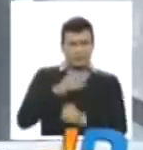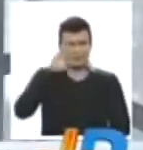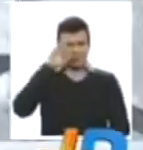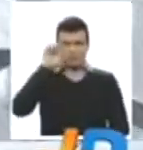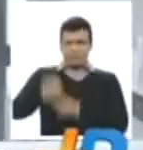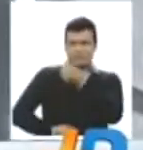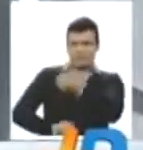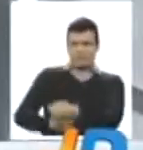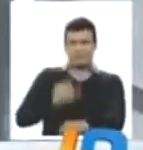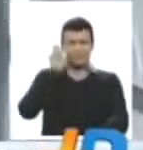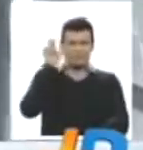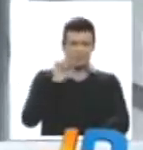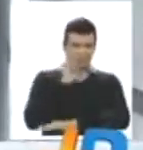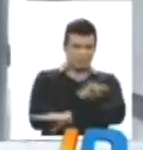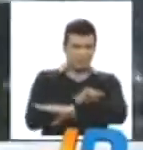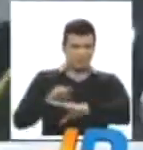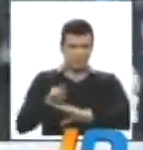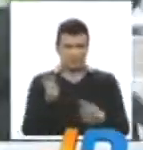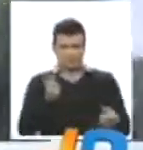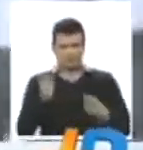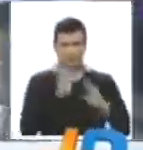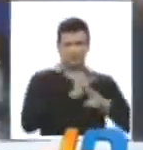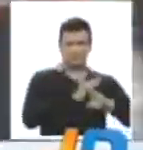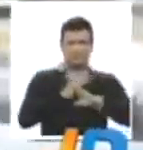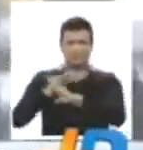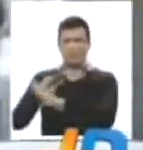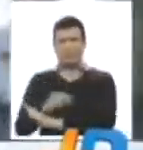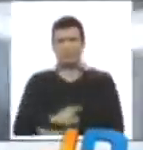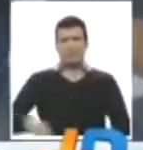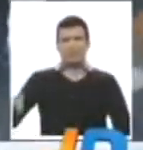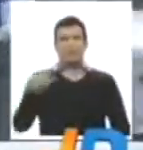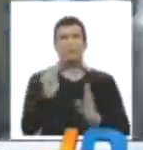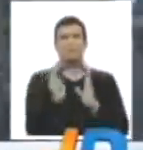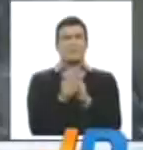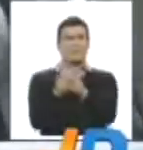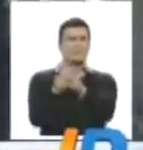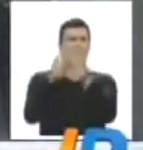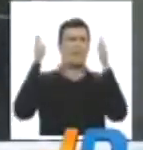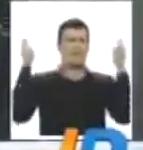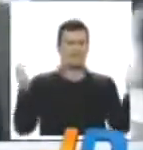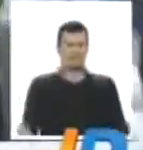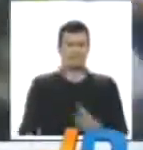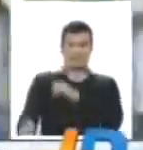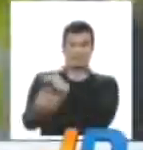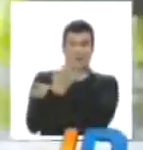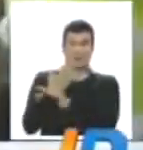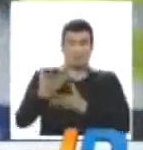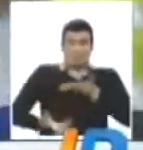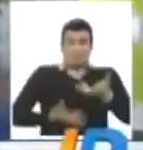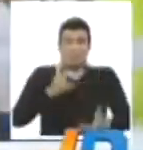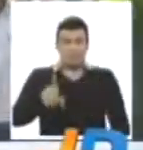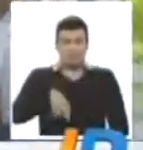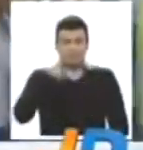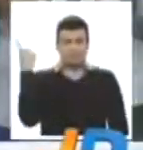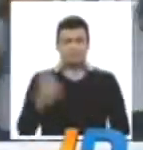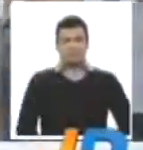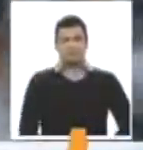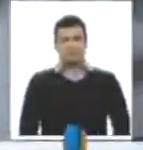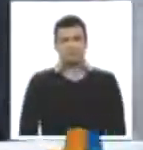acompañados del guarda de seguridad intentan evitar el acceso, pero debido a la gran cantidad de estudiantes les queda imposible.